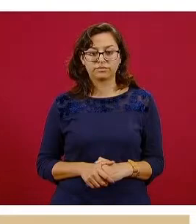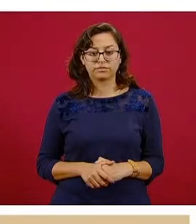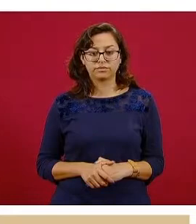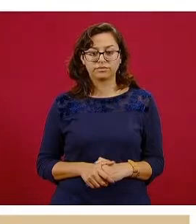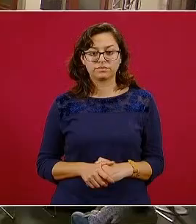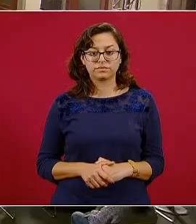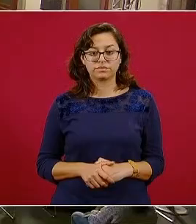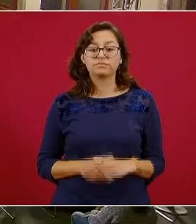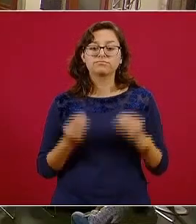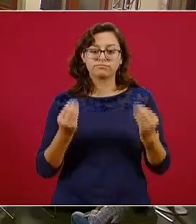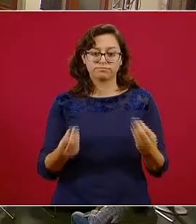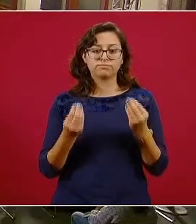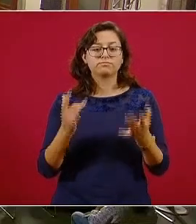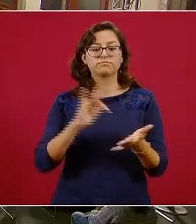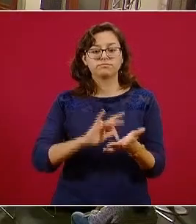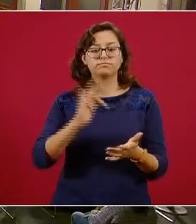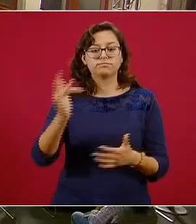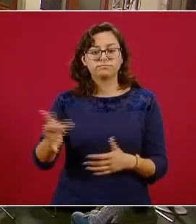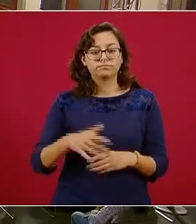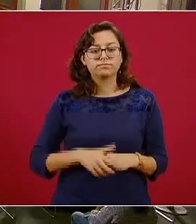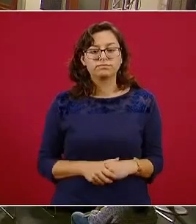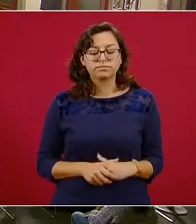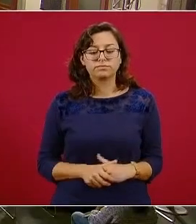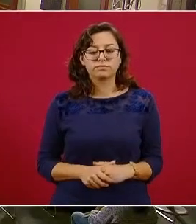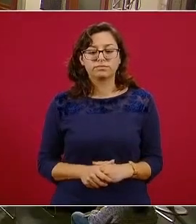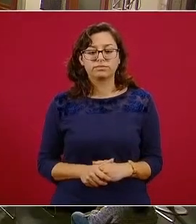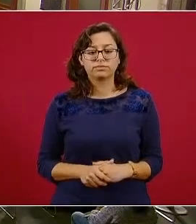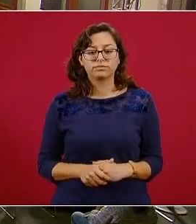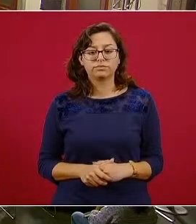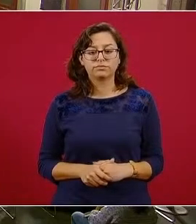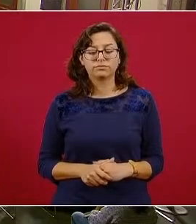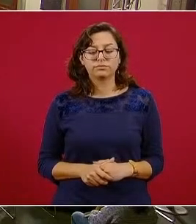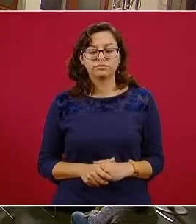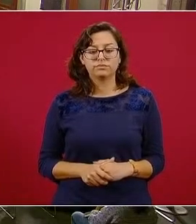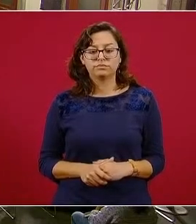800-624-6464. Muchas gracias.